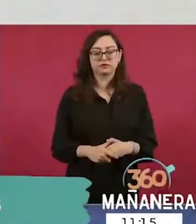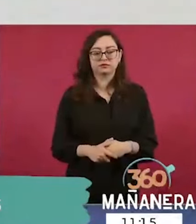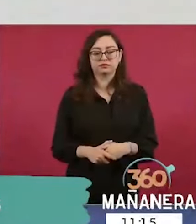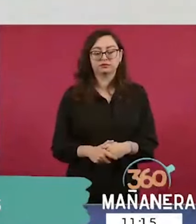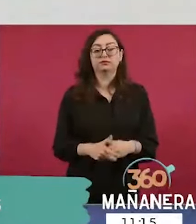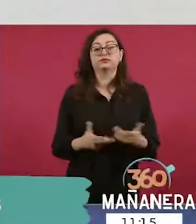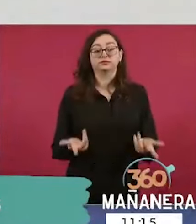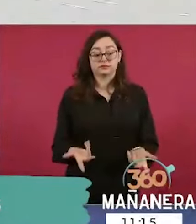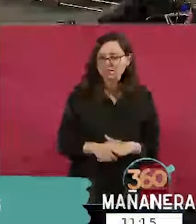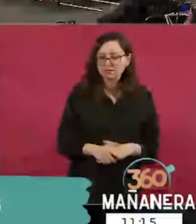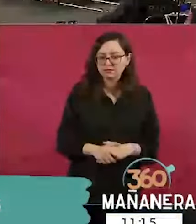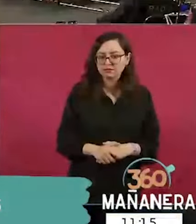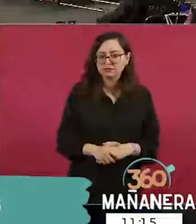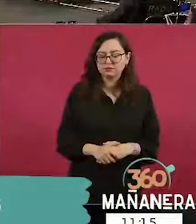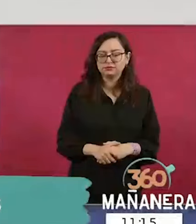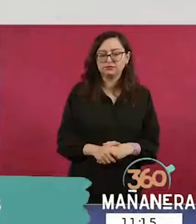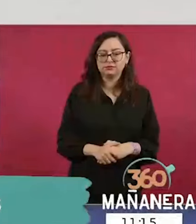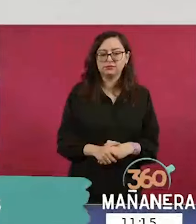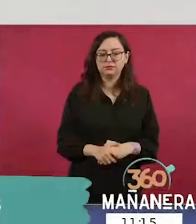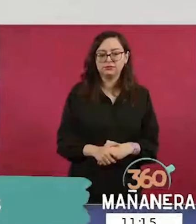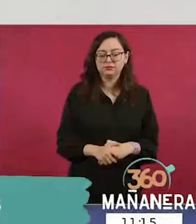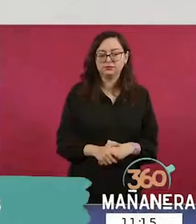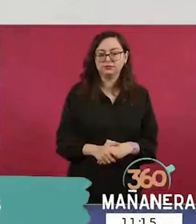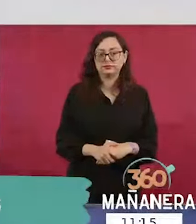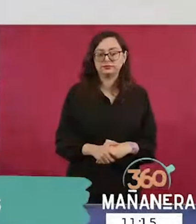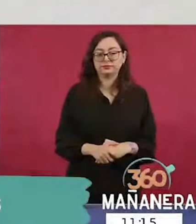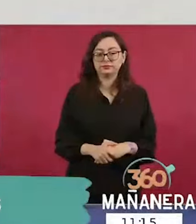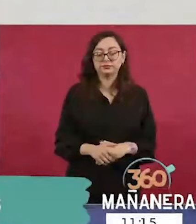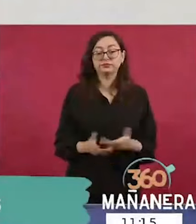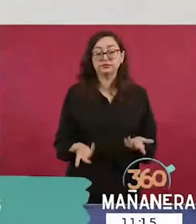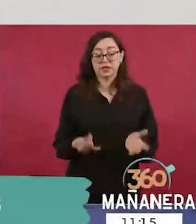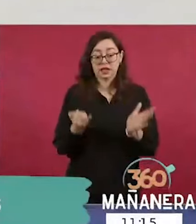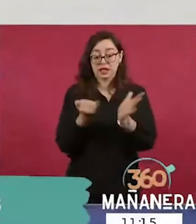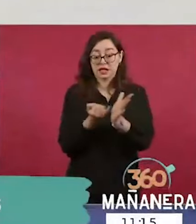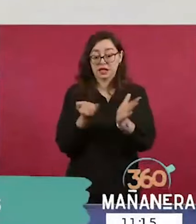en la Constitución, esto ya no va a repetirse.